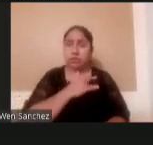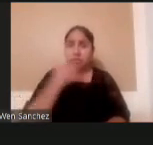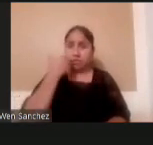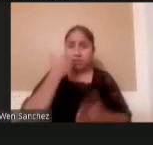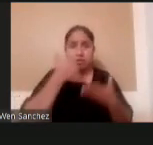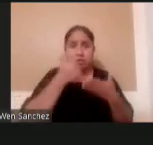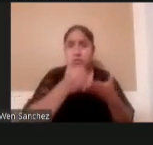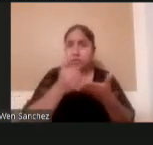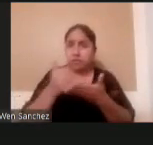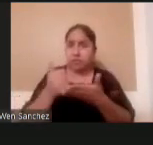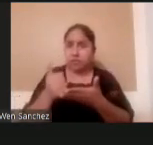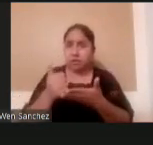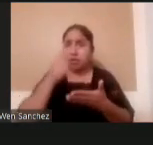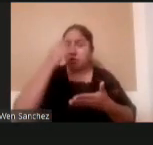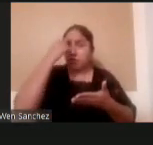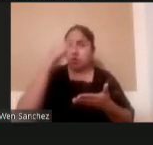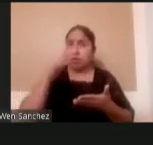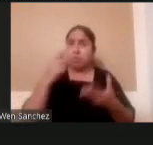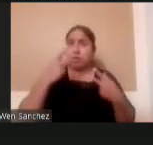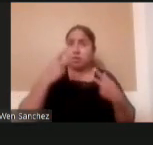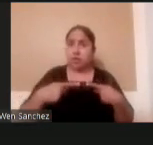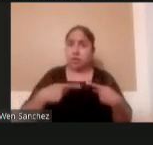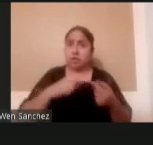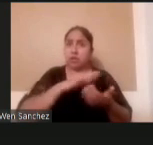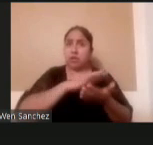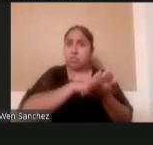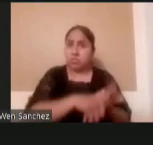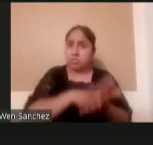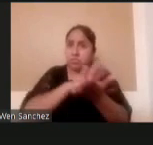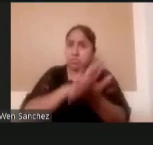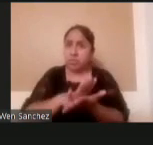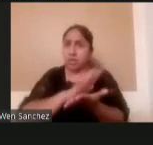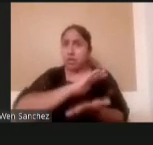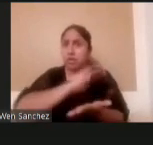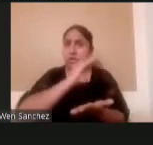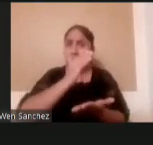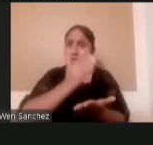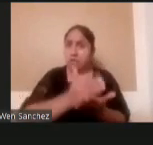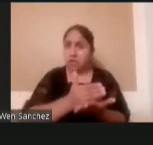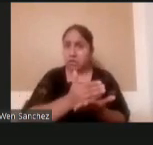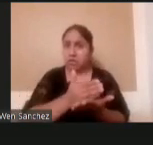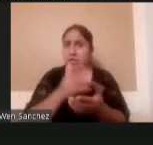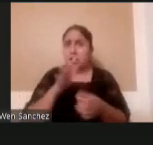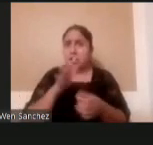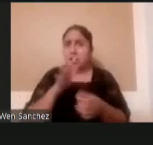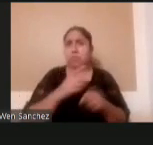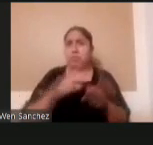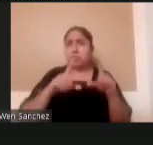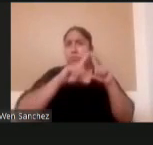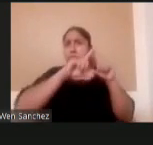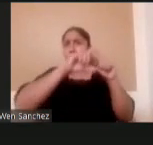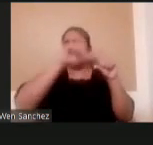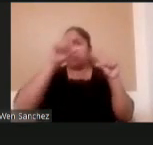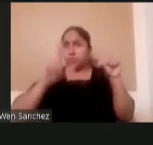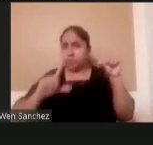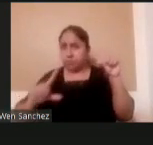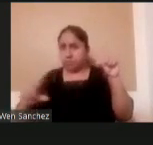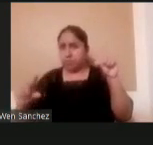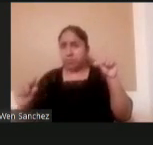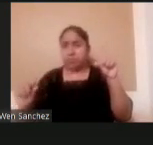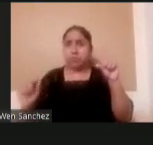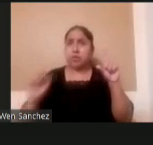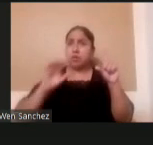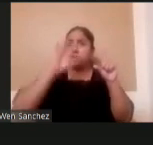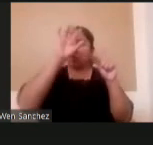en prevenir la discriminación, puesto que somos únicamente tres municipios en todo el país que contamos con un consejo municipal para prevenir